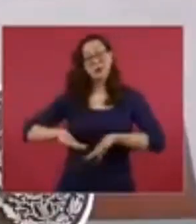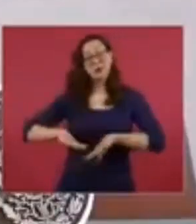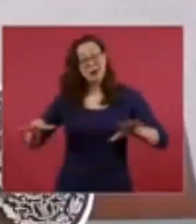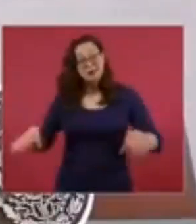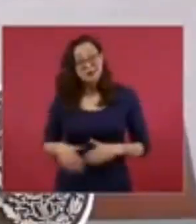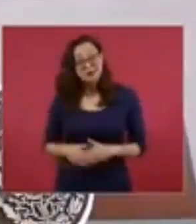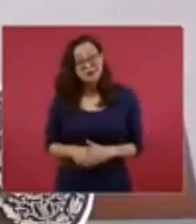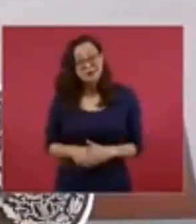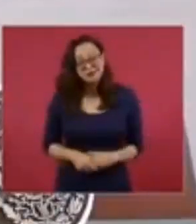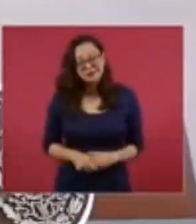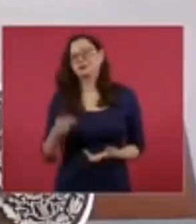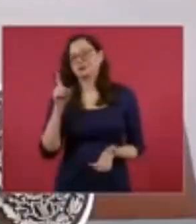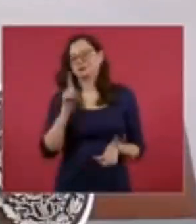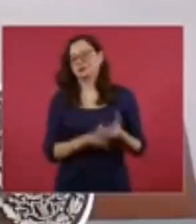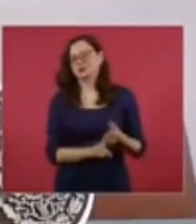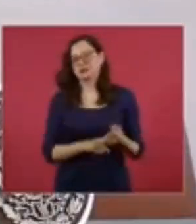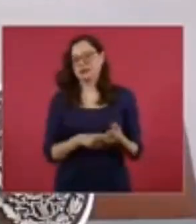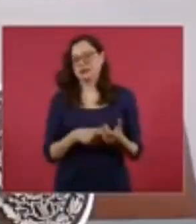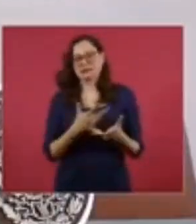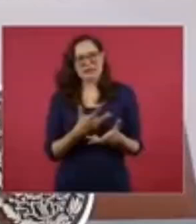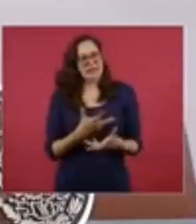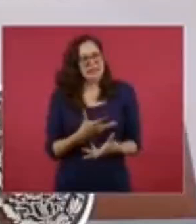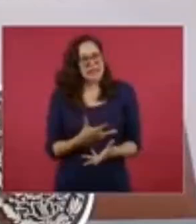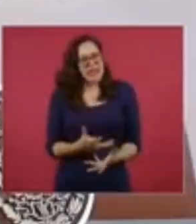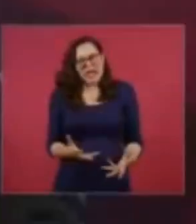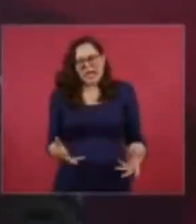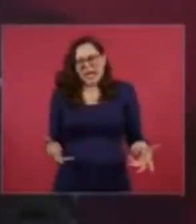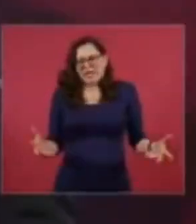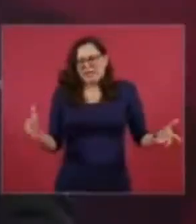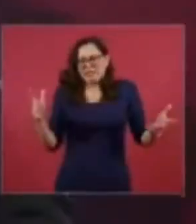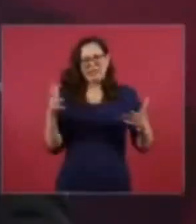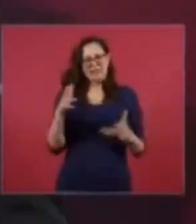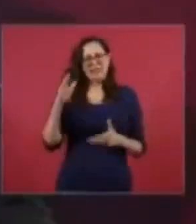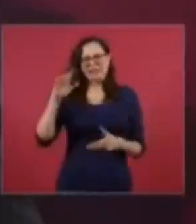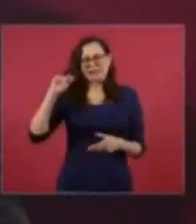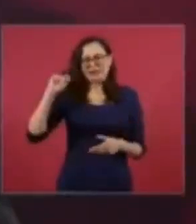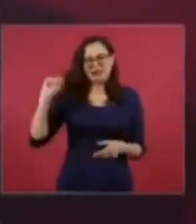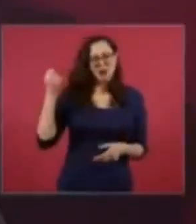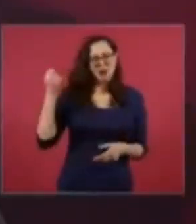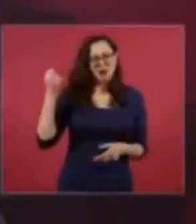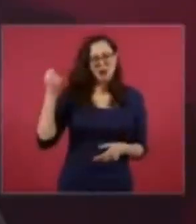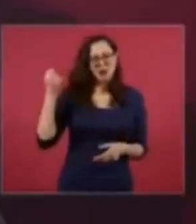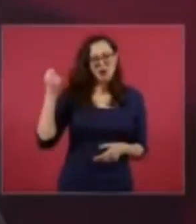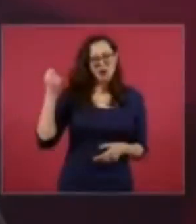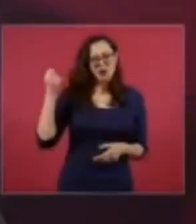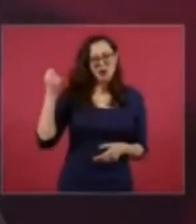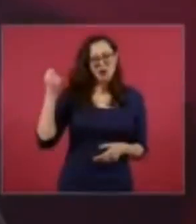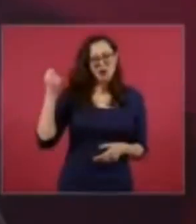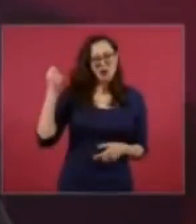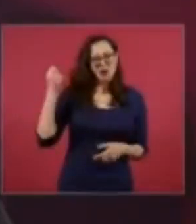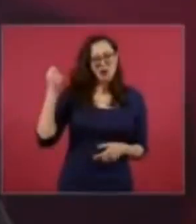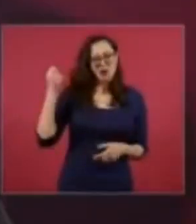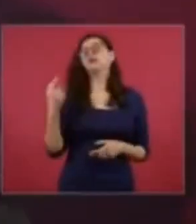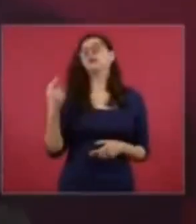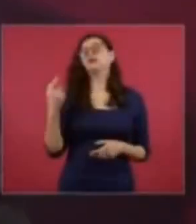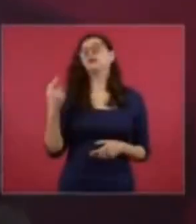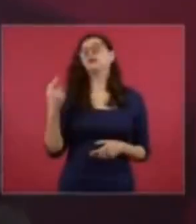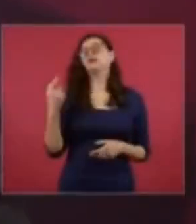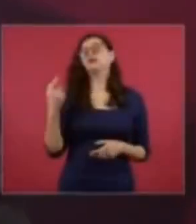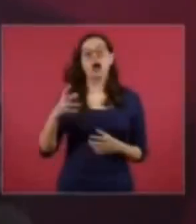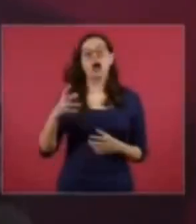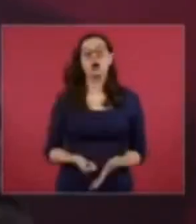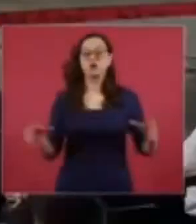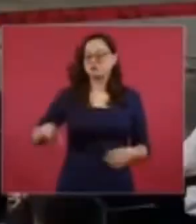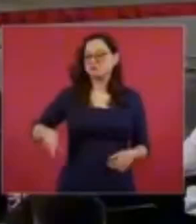Son laboratorios con un grado muy alto de tecnificación y representa